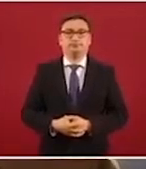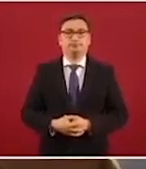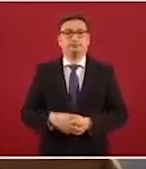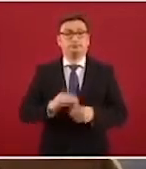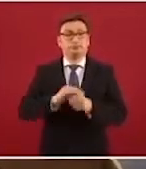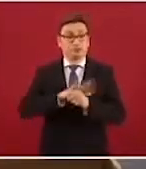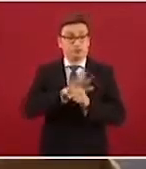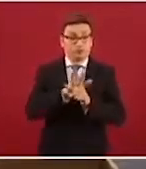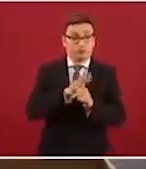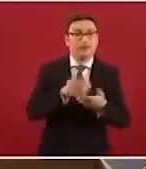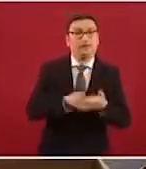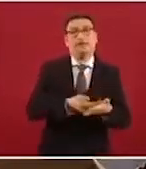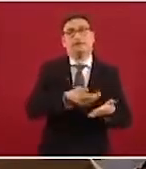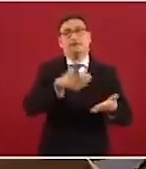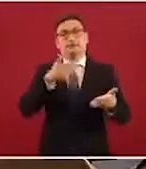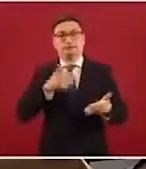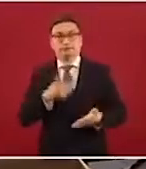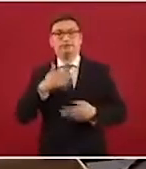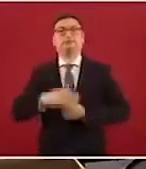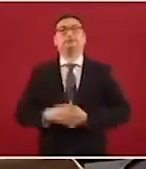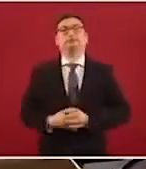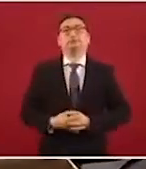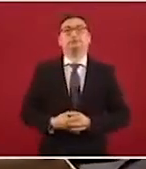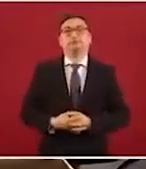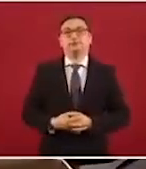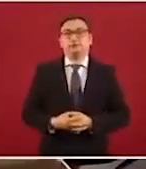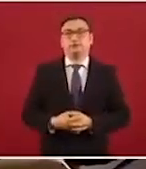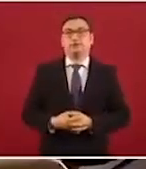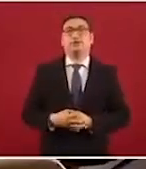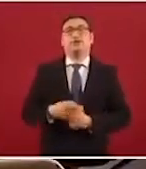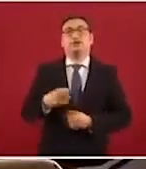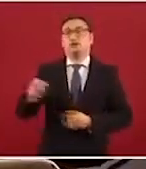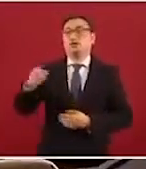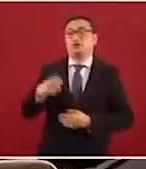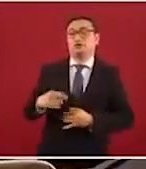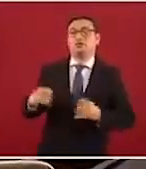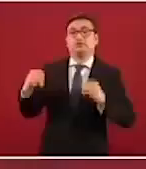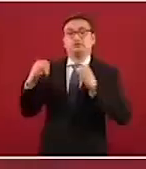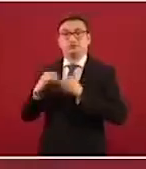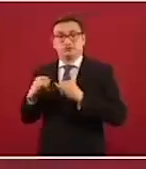Antes del coronavirus, ya habíamos creado el Instituto